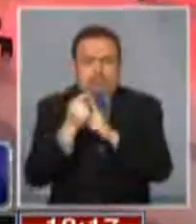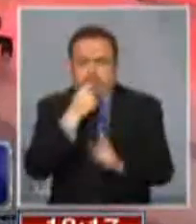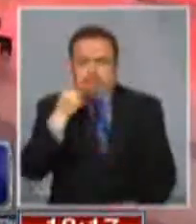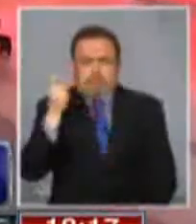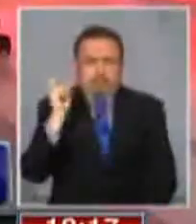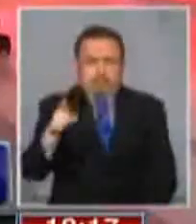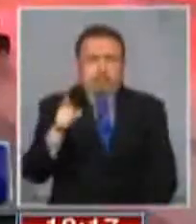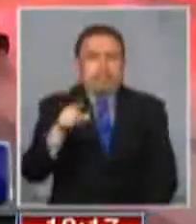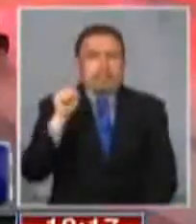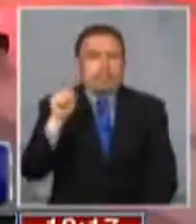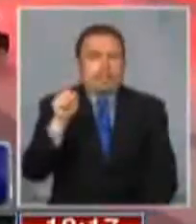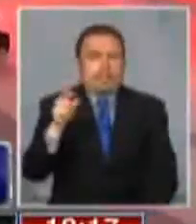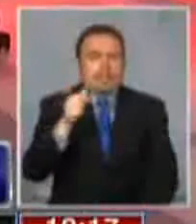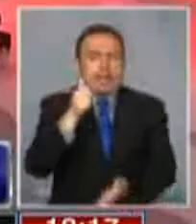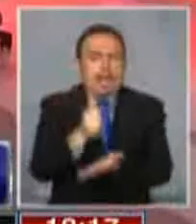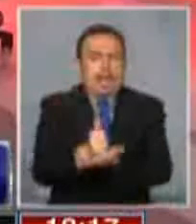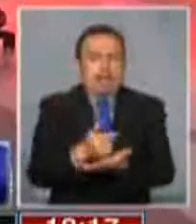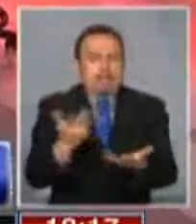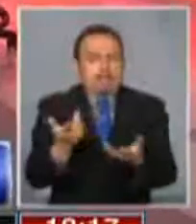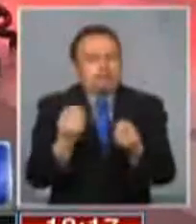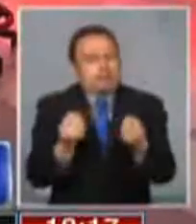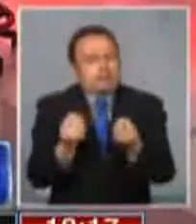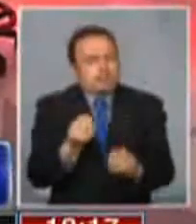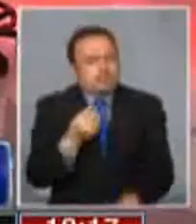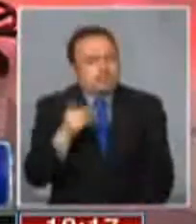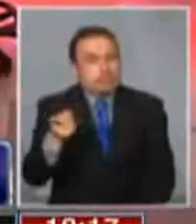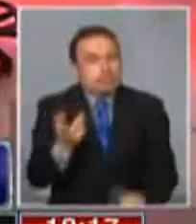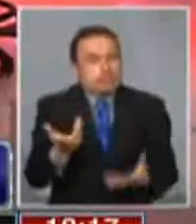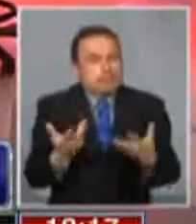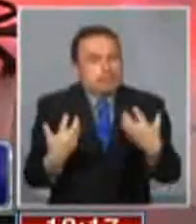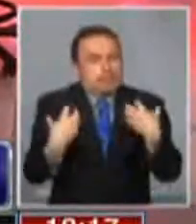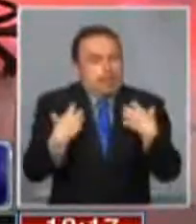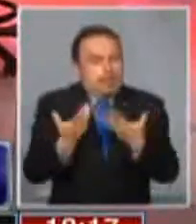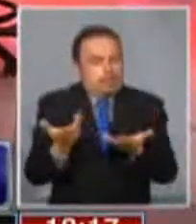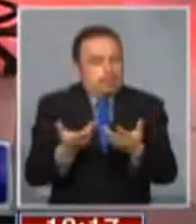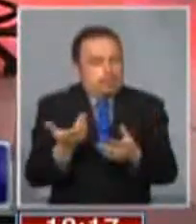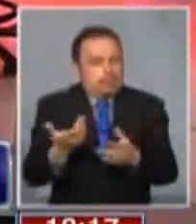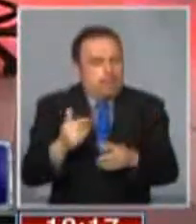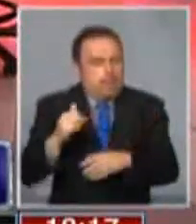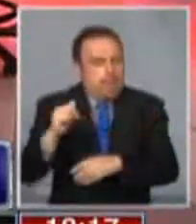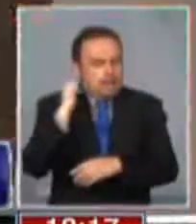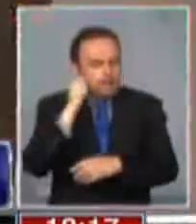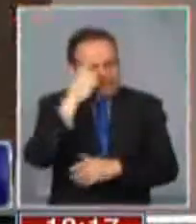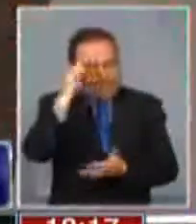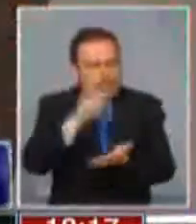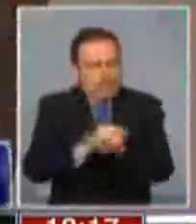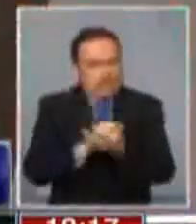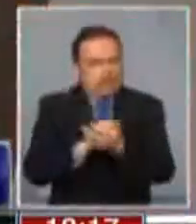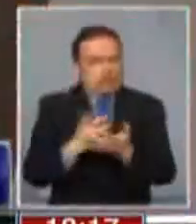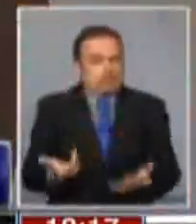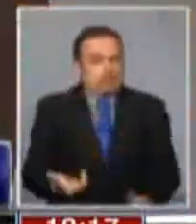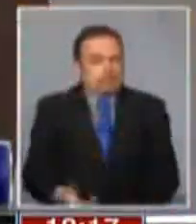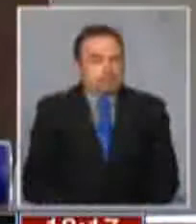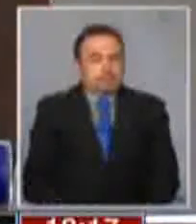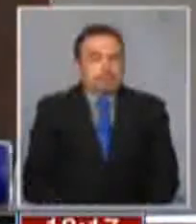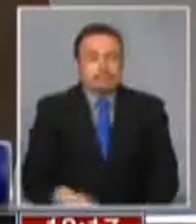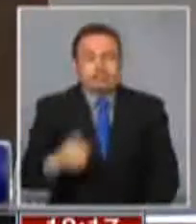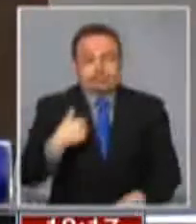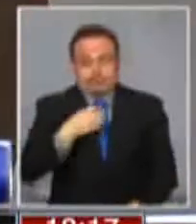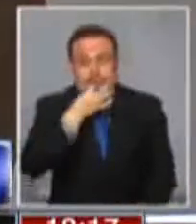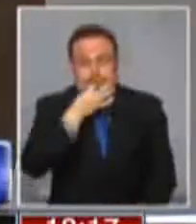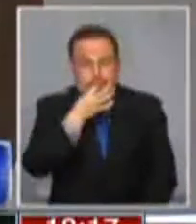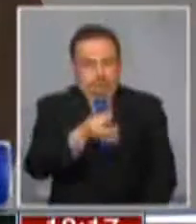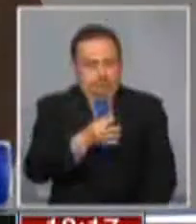la alcaldesa. ¿Qué fue lo que pasó ahí y cómo se hacen cargo ustedes también de esa manifestación de ayer? A ver, yo quiero